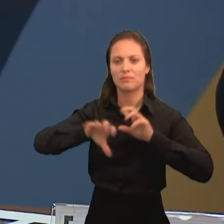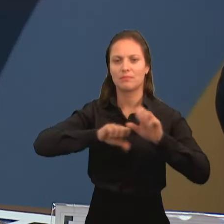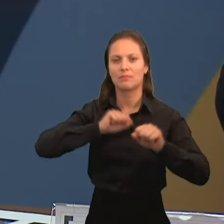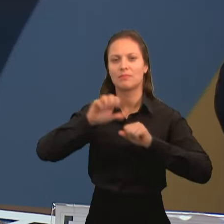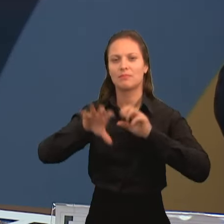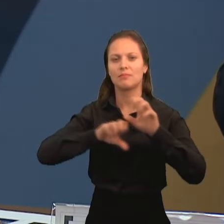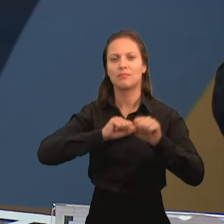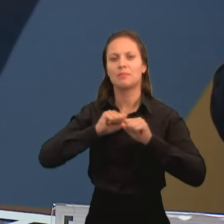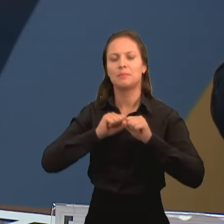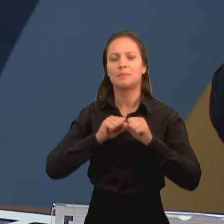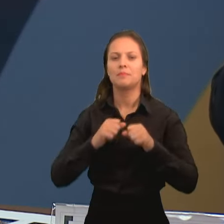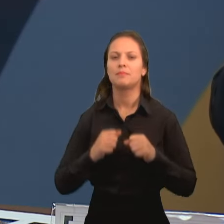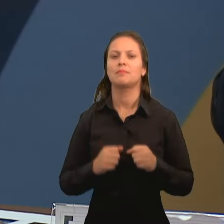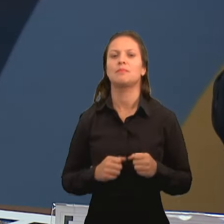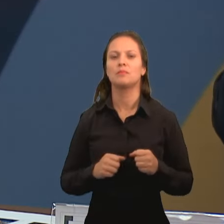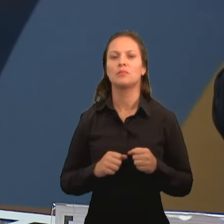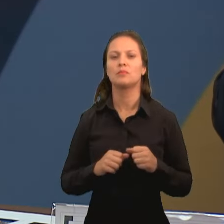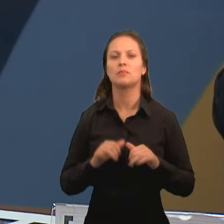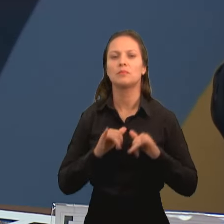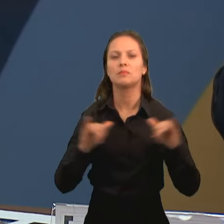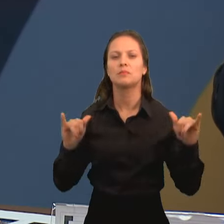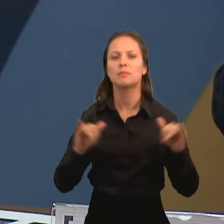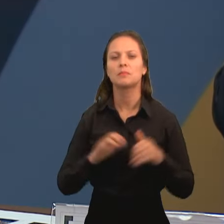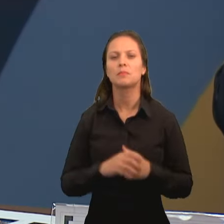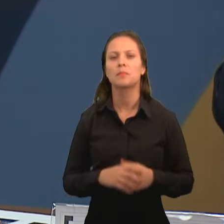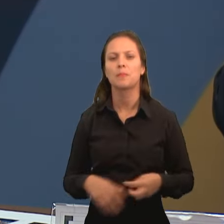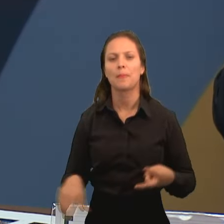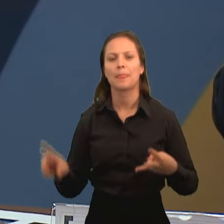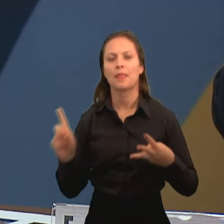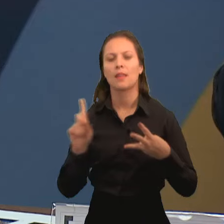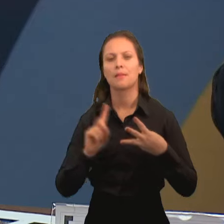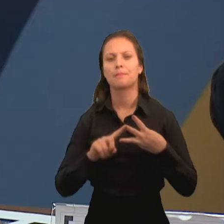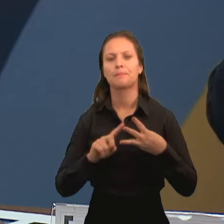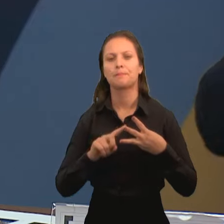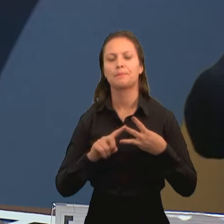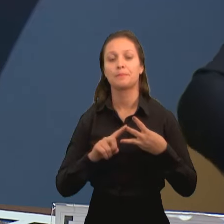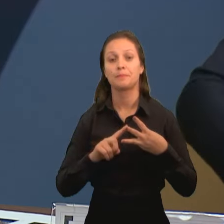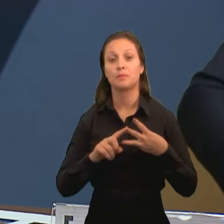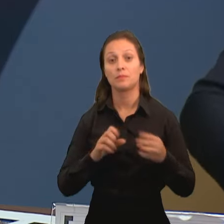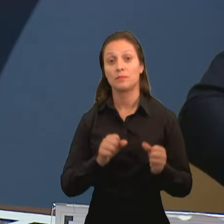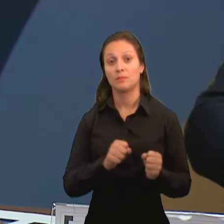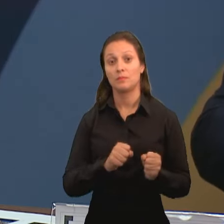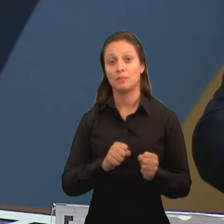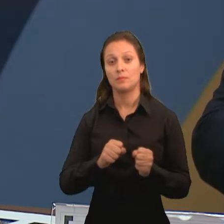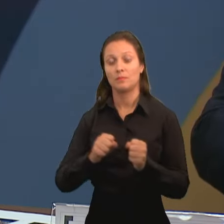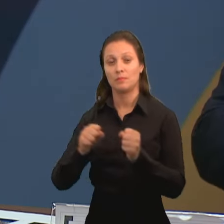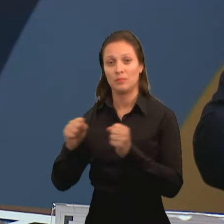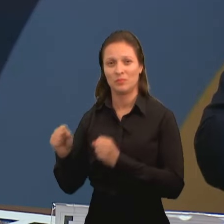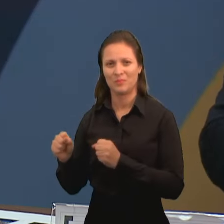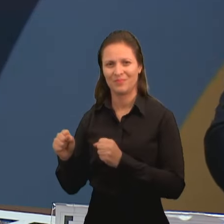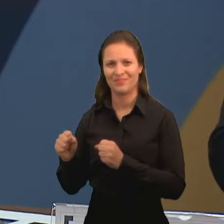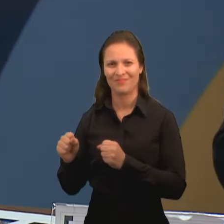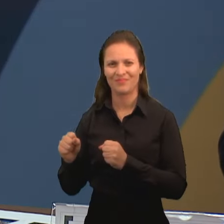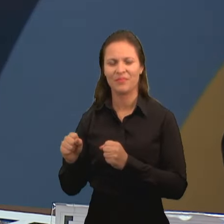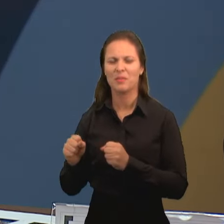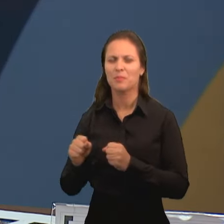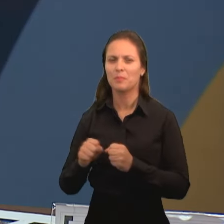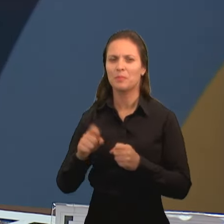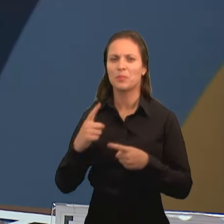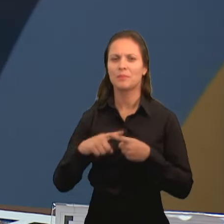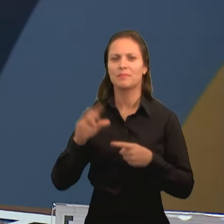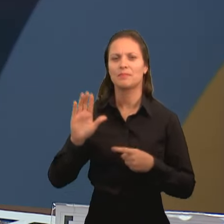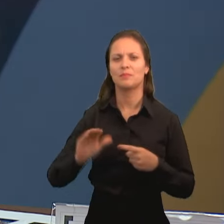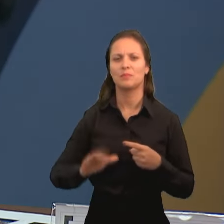que tenemos es sin precedentes. El segundo factor es el poder